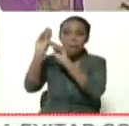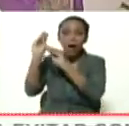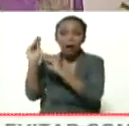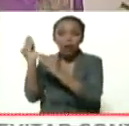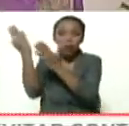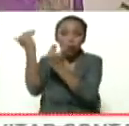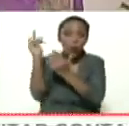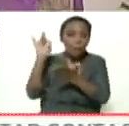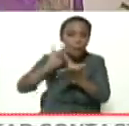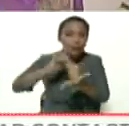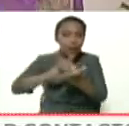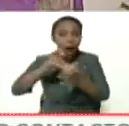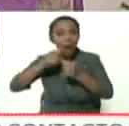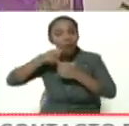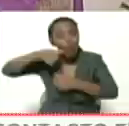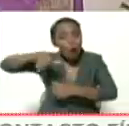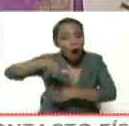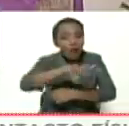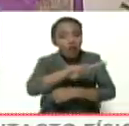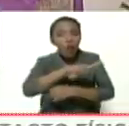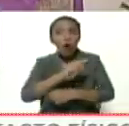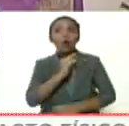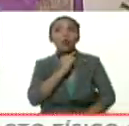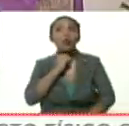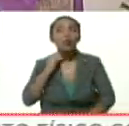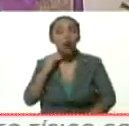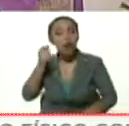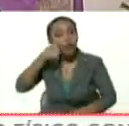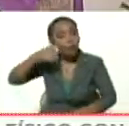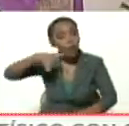pueblo, el cura del